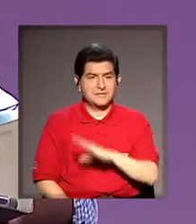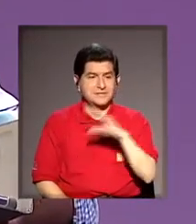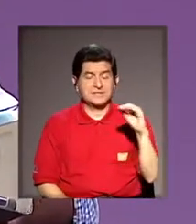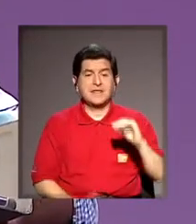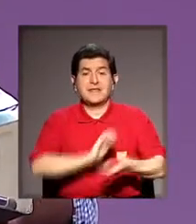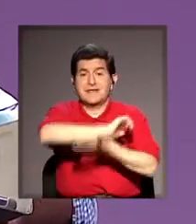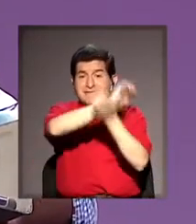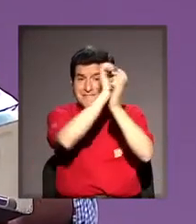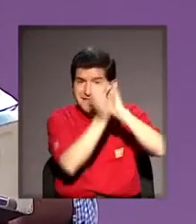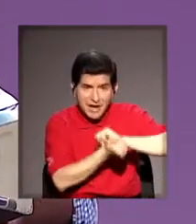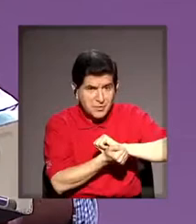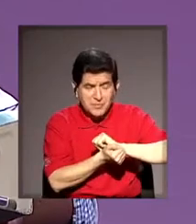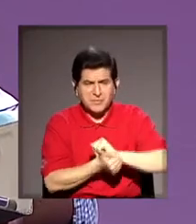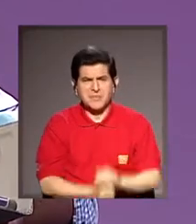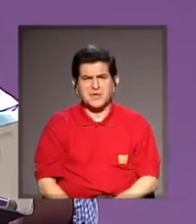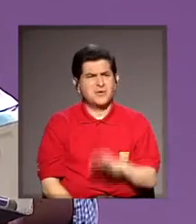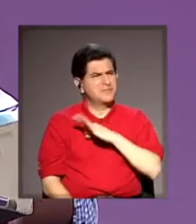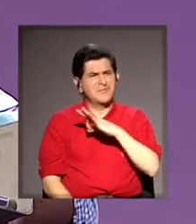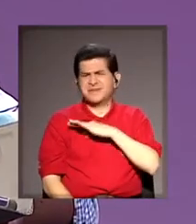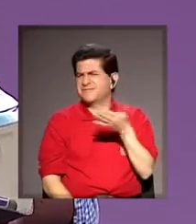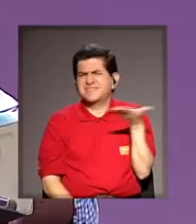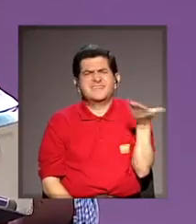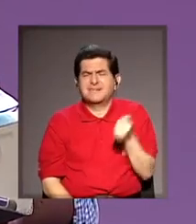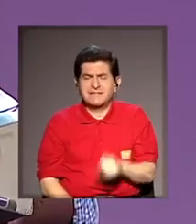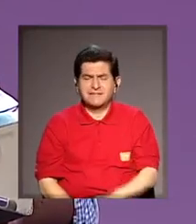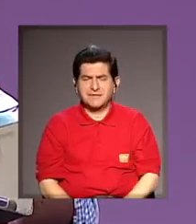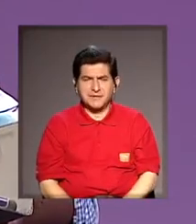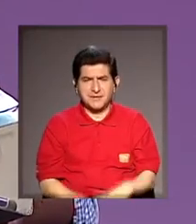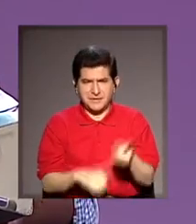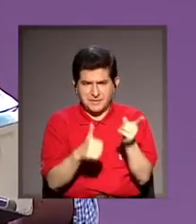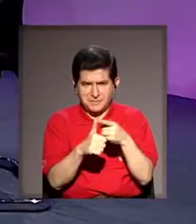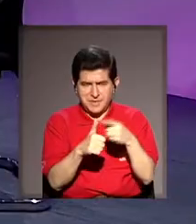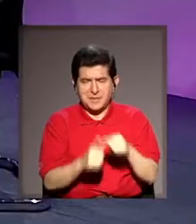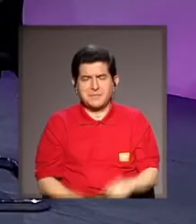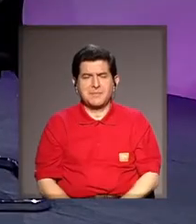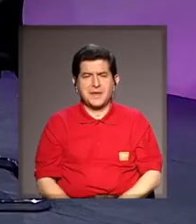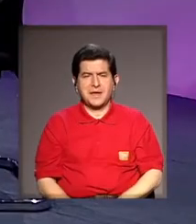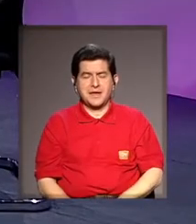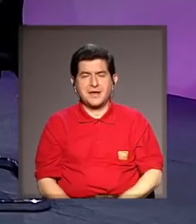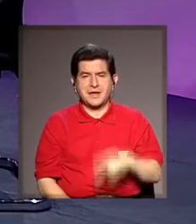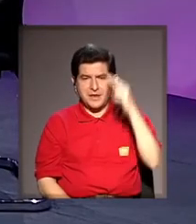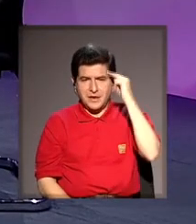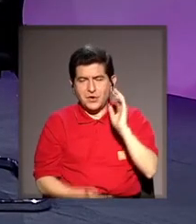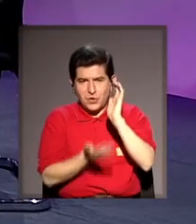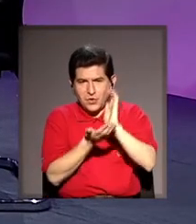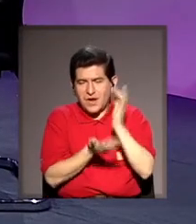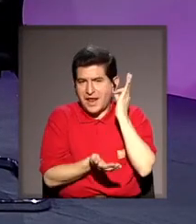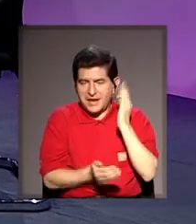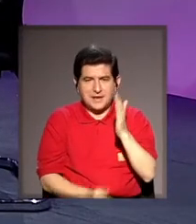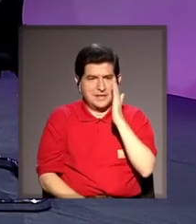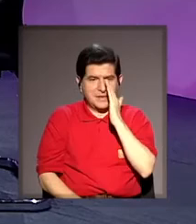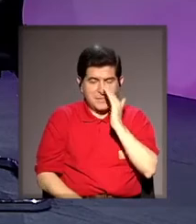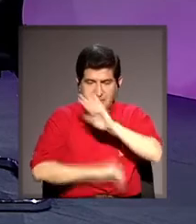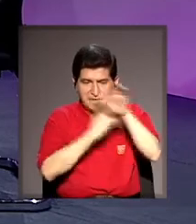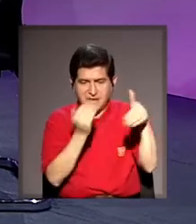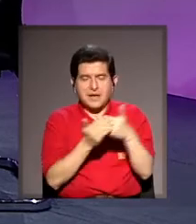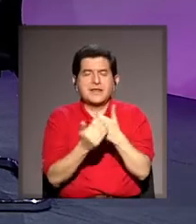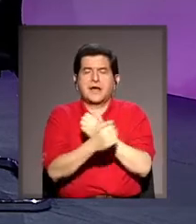estos cambios y que le benefician porque primero la negrita es madre ya todas y todos